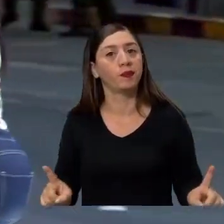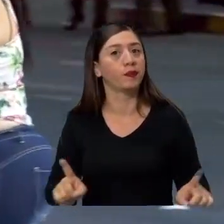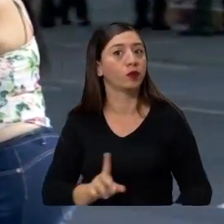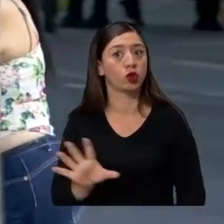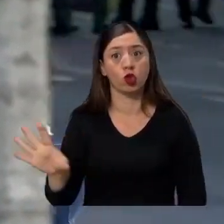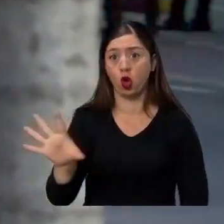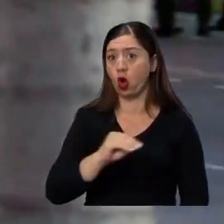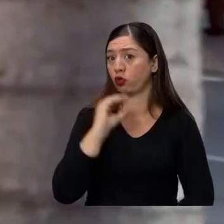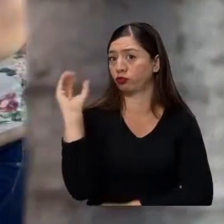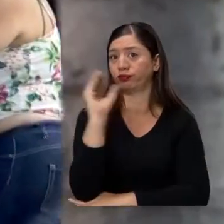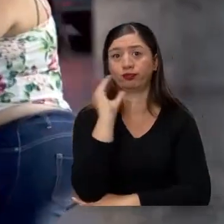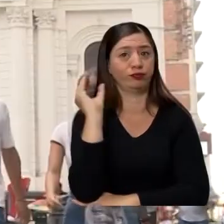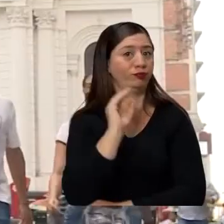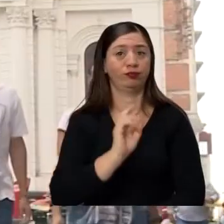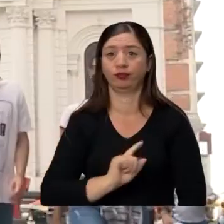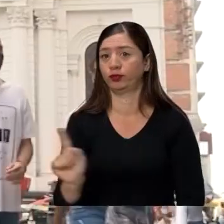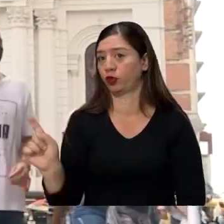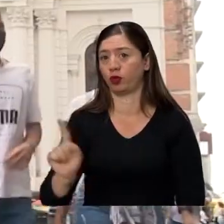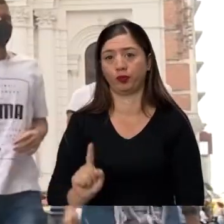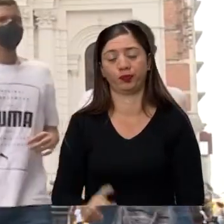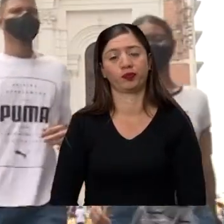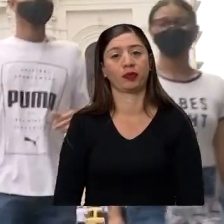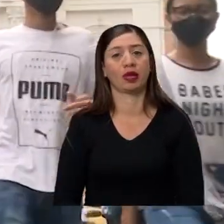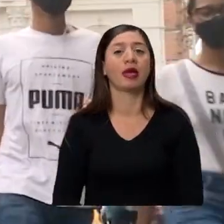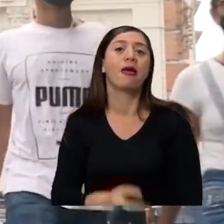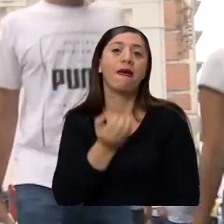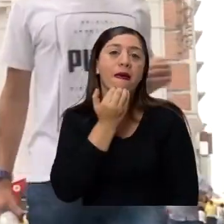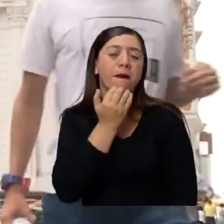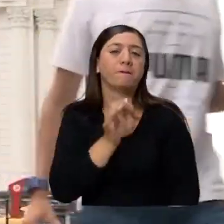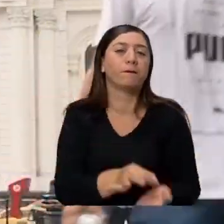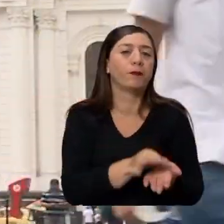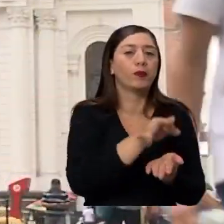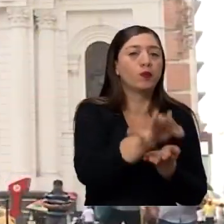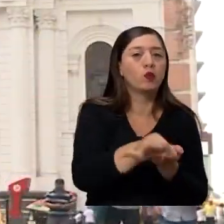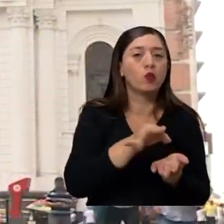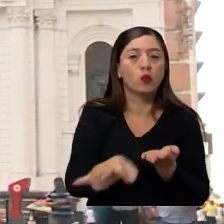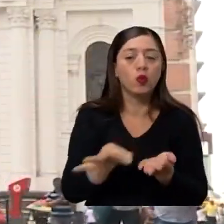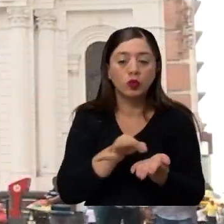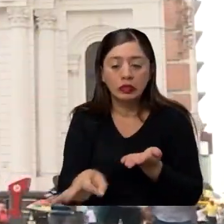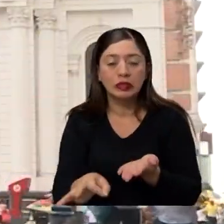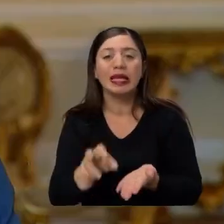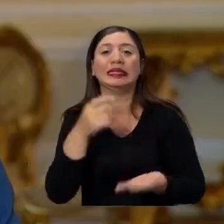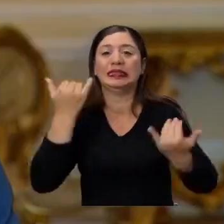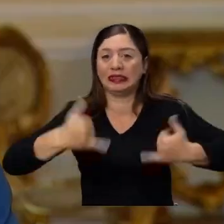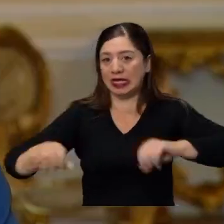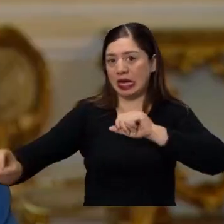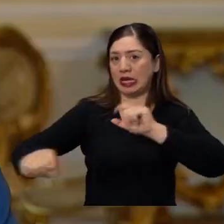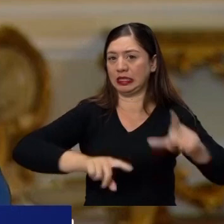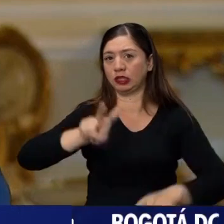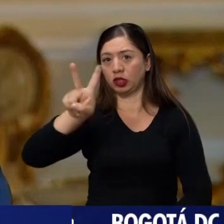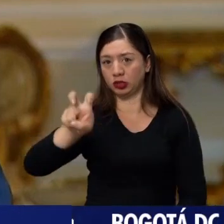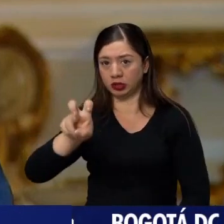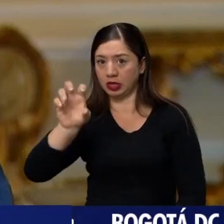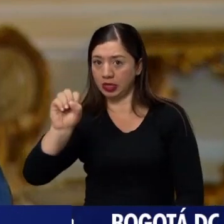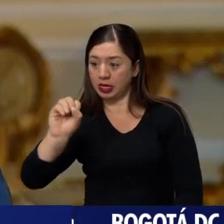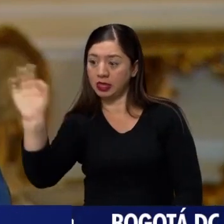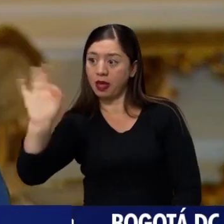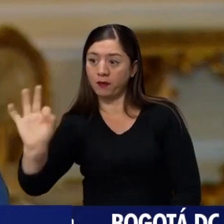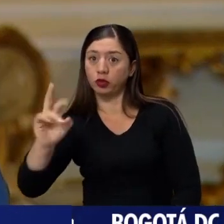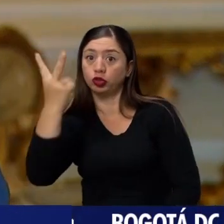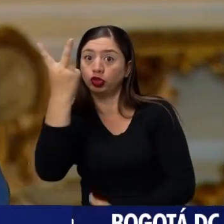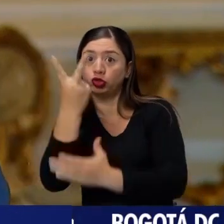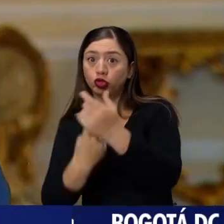para todo el país. En los municipios que hayan llegado al 70% de doble